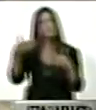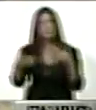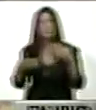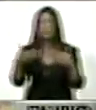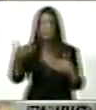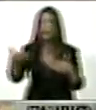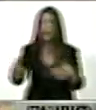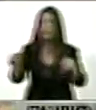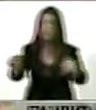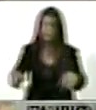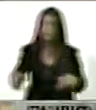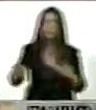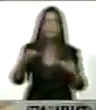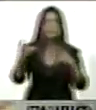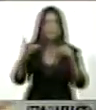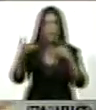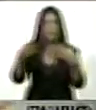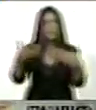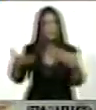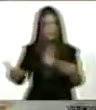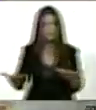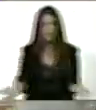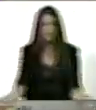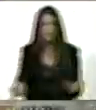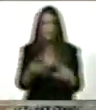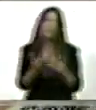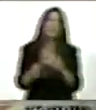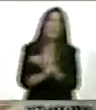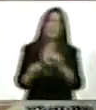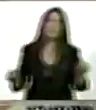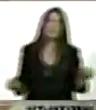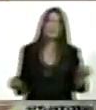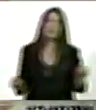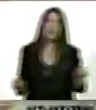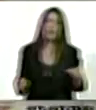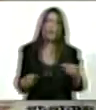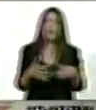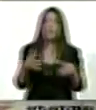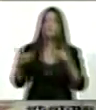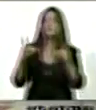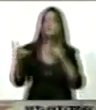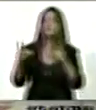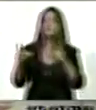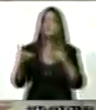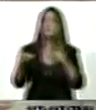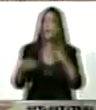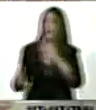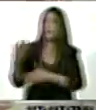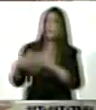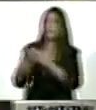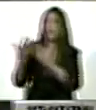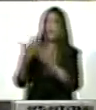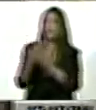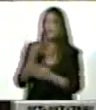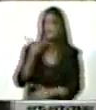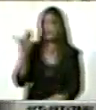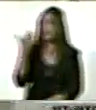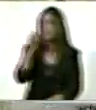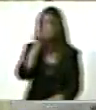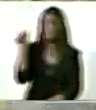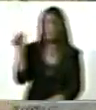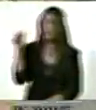venido avanzando. No se puede catalogar la acción de la mesa de diálogo en el pasado, hasta la semana